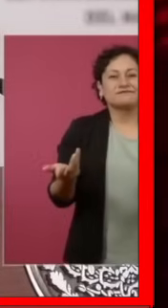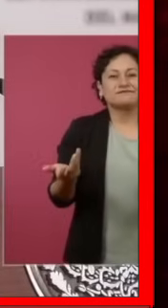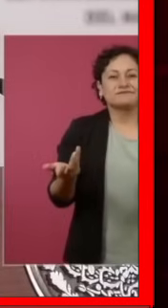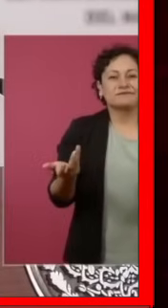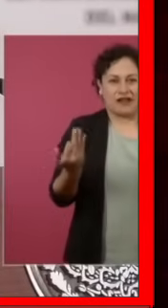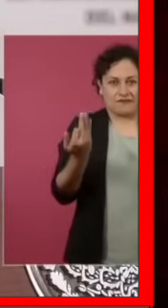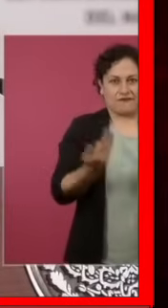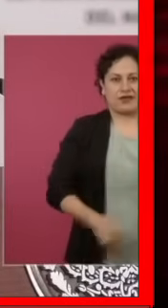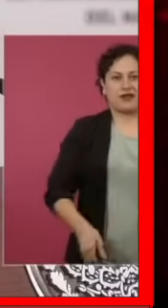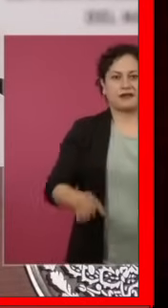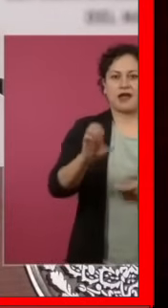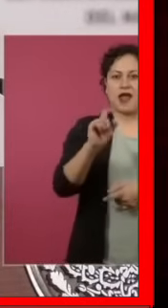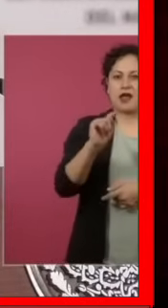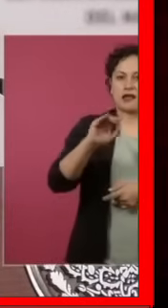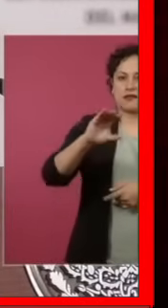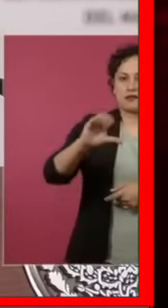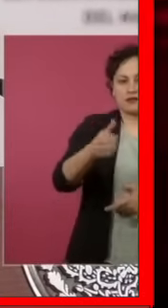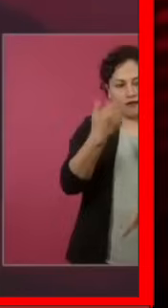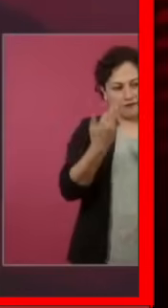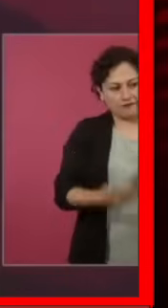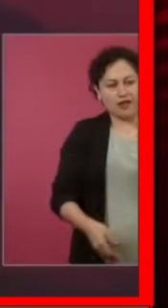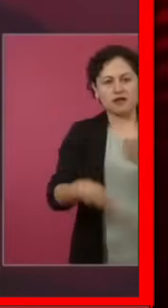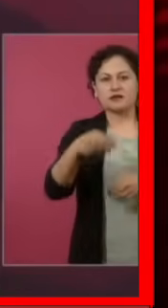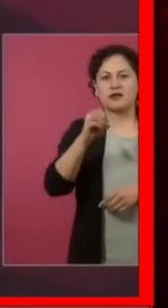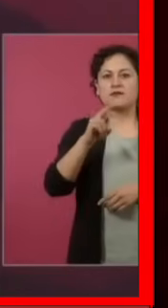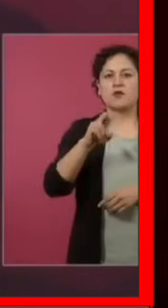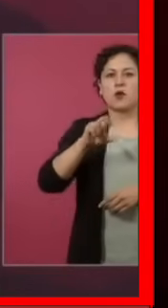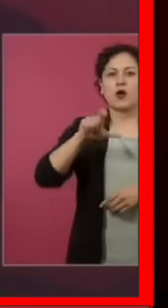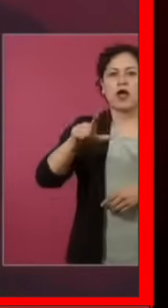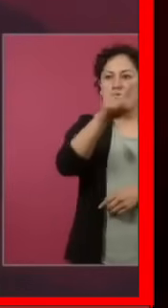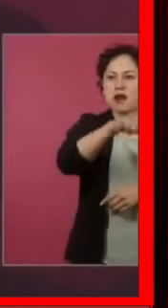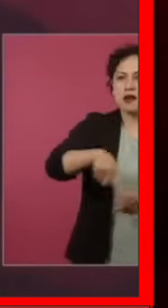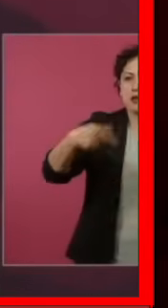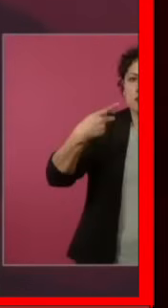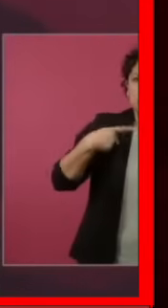ética, moral, se habla de defender el medio ambiente